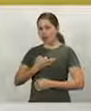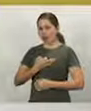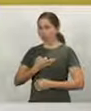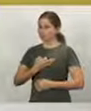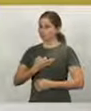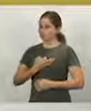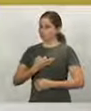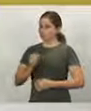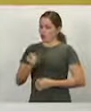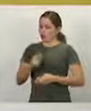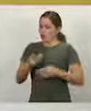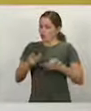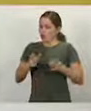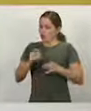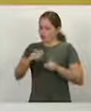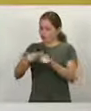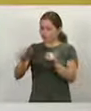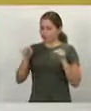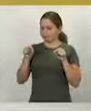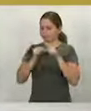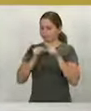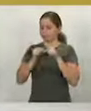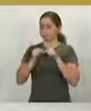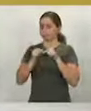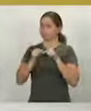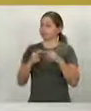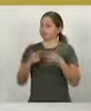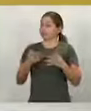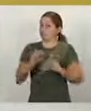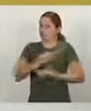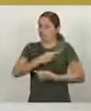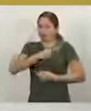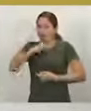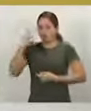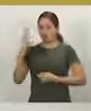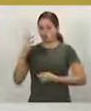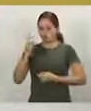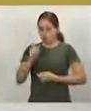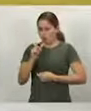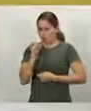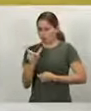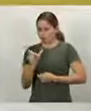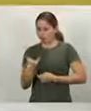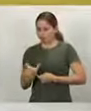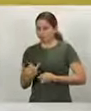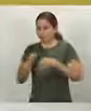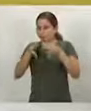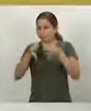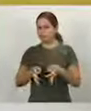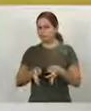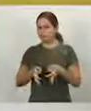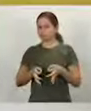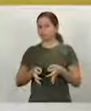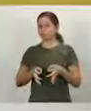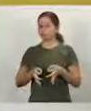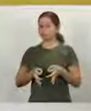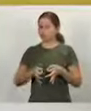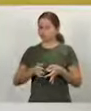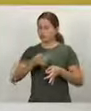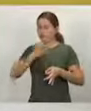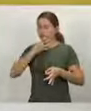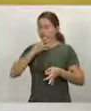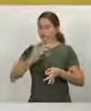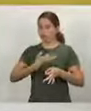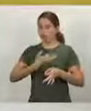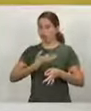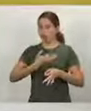temblar aquel lugar, llenas de patriotismo y de firmes convicciones. Fidel